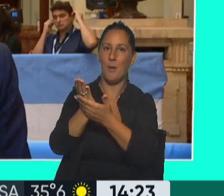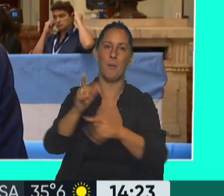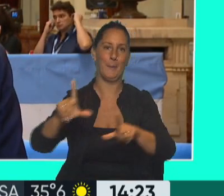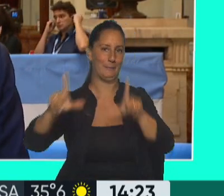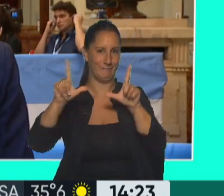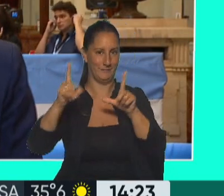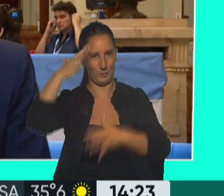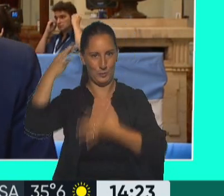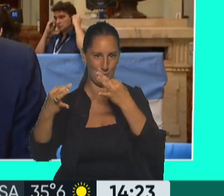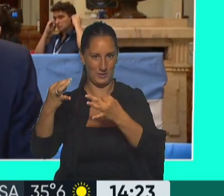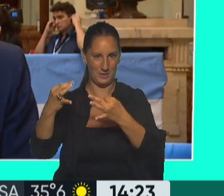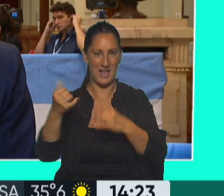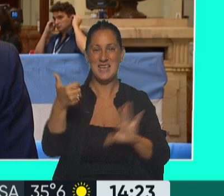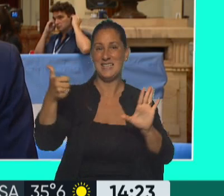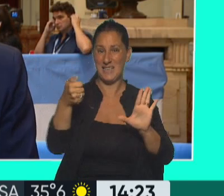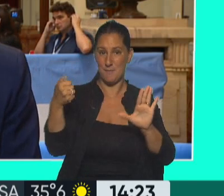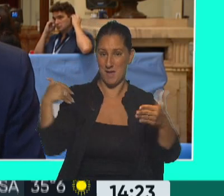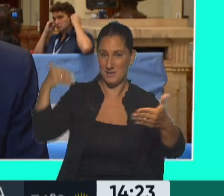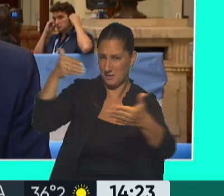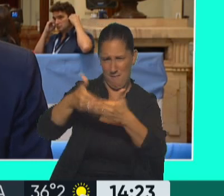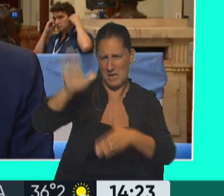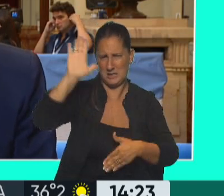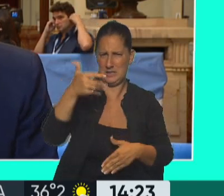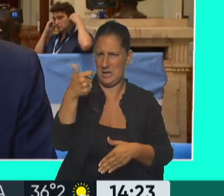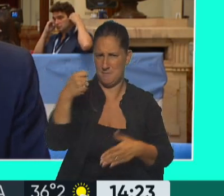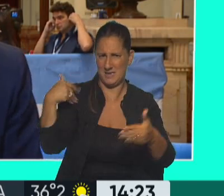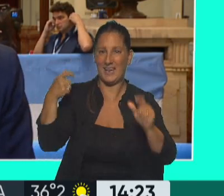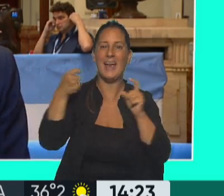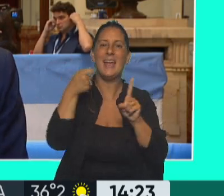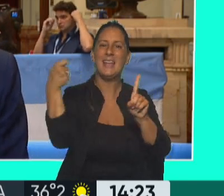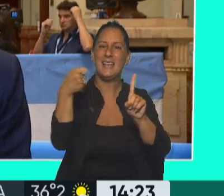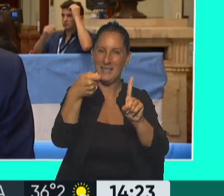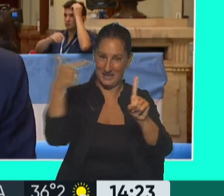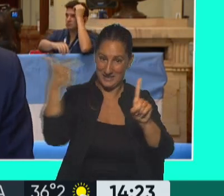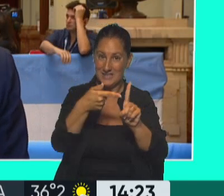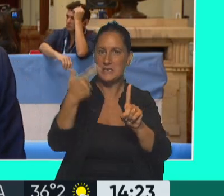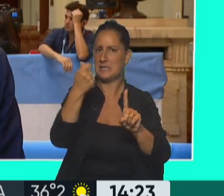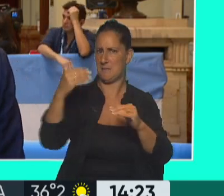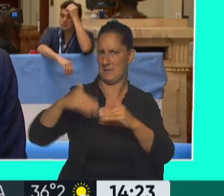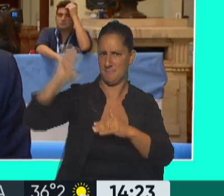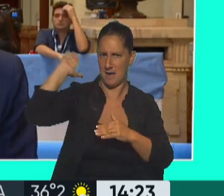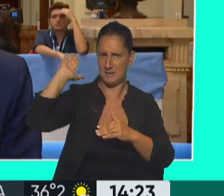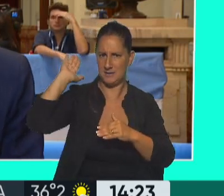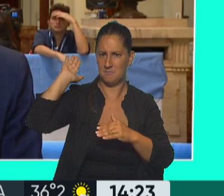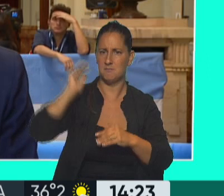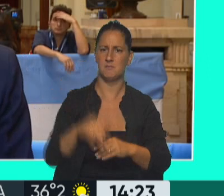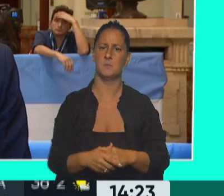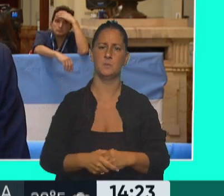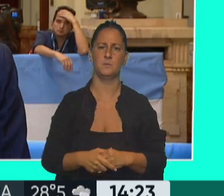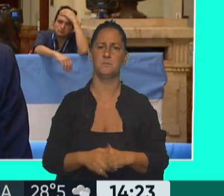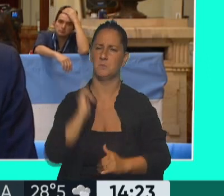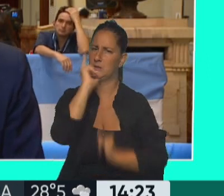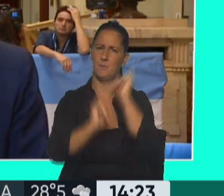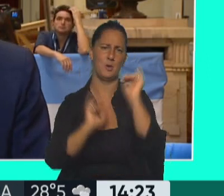Han transcurrido 6 meses ya, más de 6 meses desde el intento de asesinato de la vicepresidenta, lo dijo claramente con todas las letras